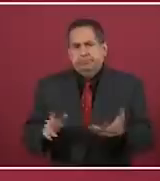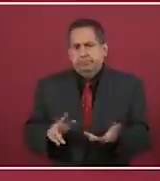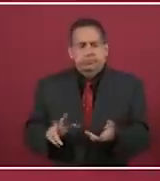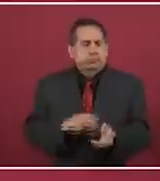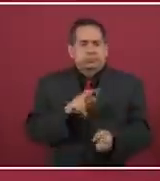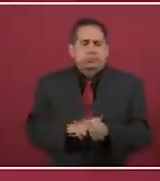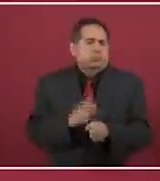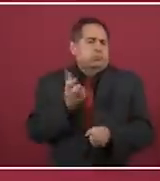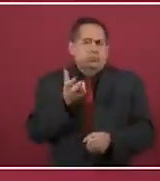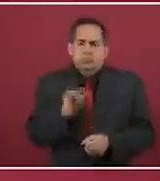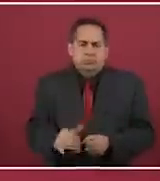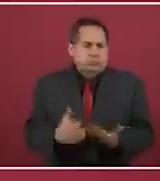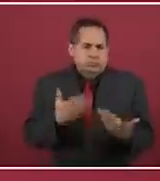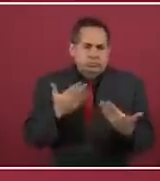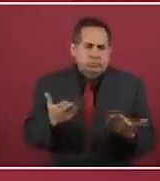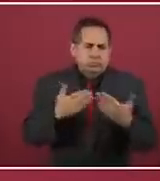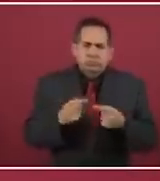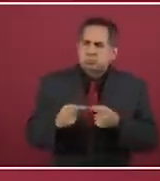natural.